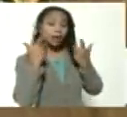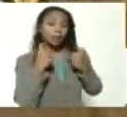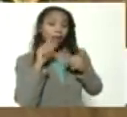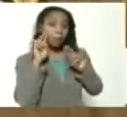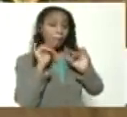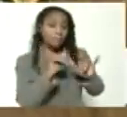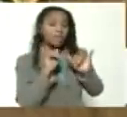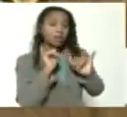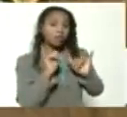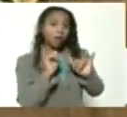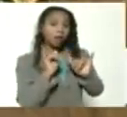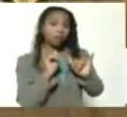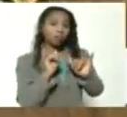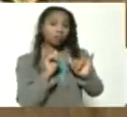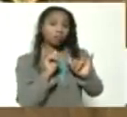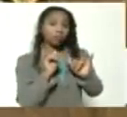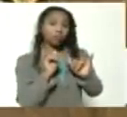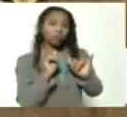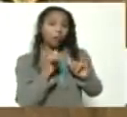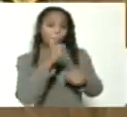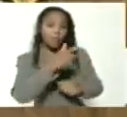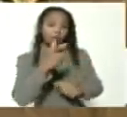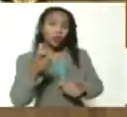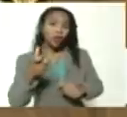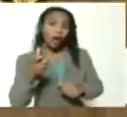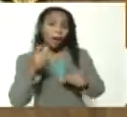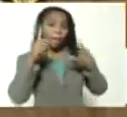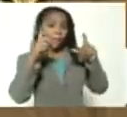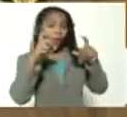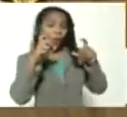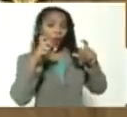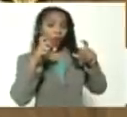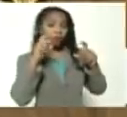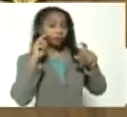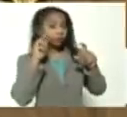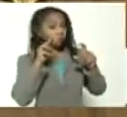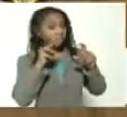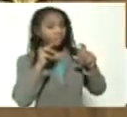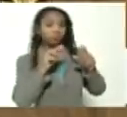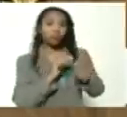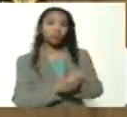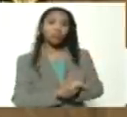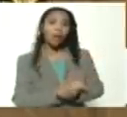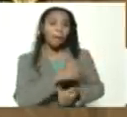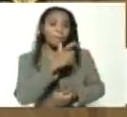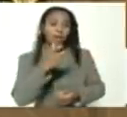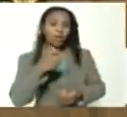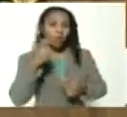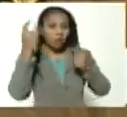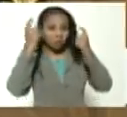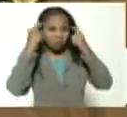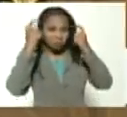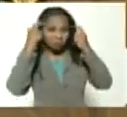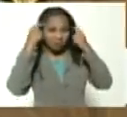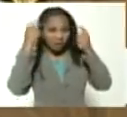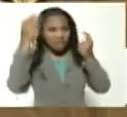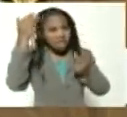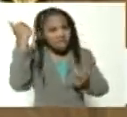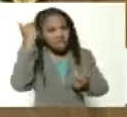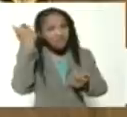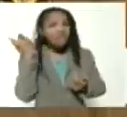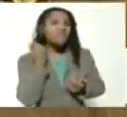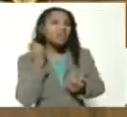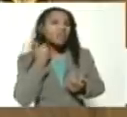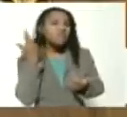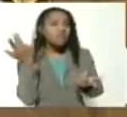misma, vamos a decir, persona captada para ello, me imagino, personas trastornadas para